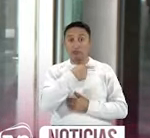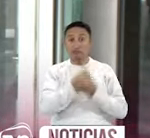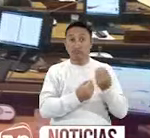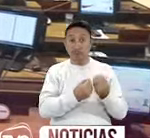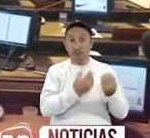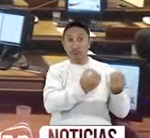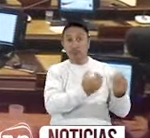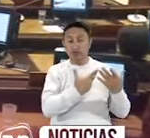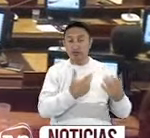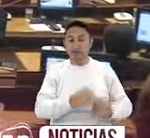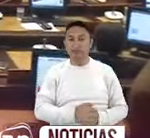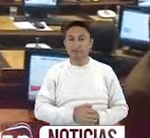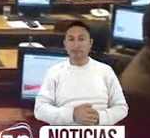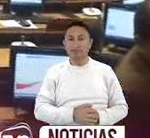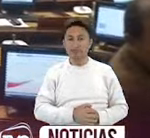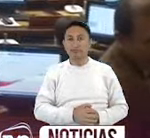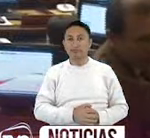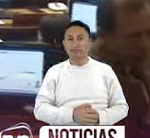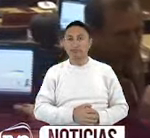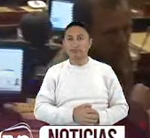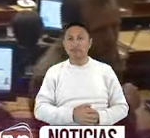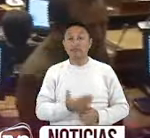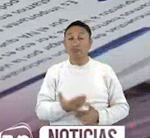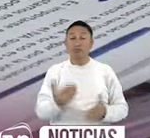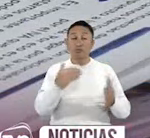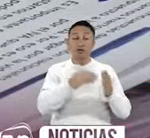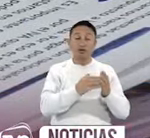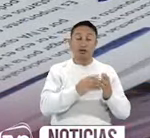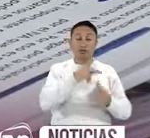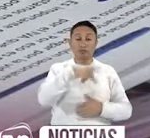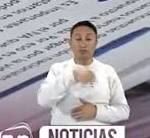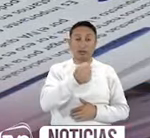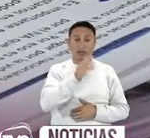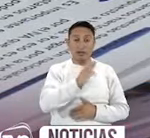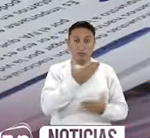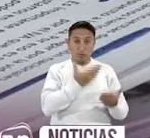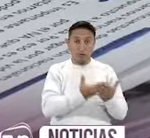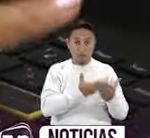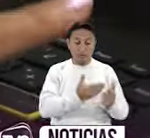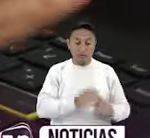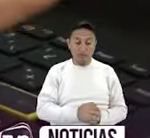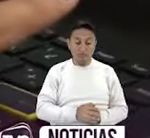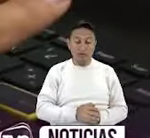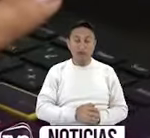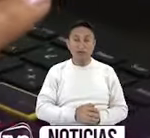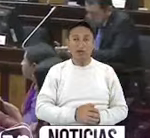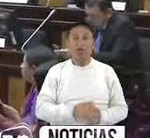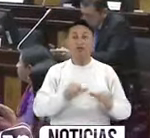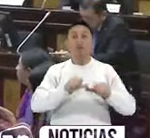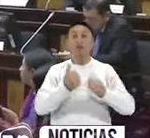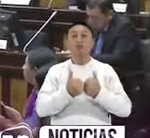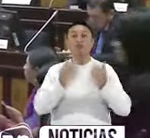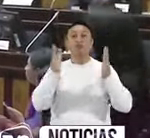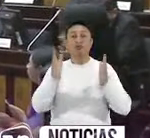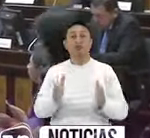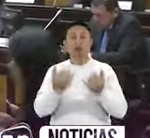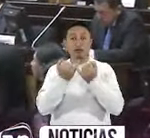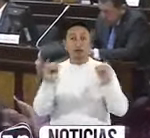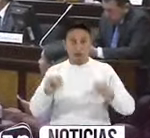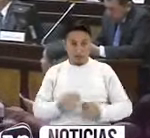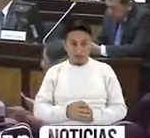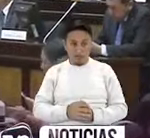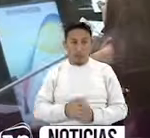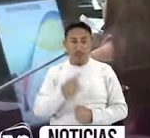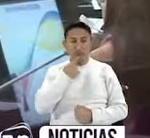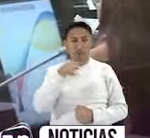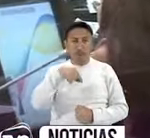se insiste en presentar la moción social cristiana, la bancada de gobierno y los asambleístas independientes mencionaron